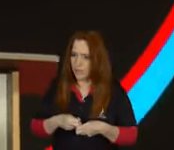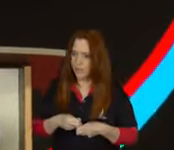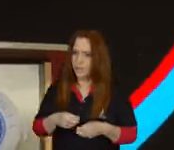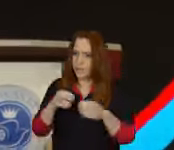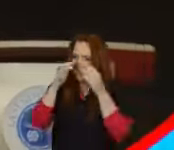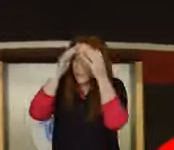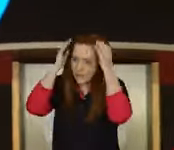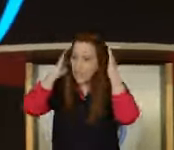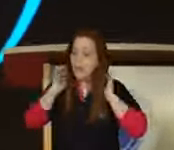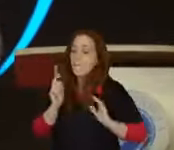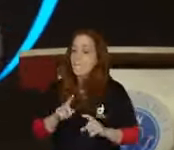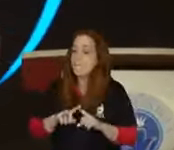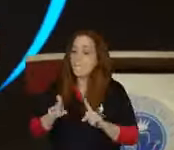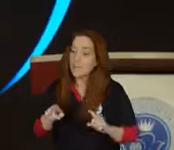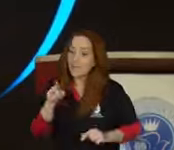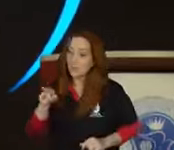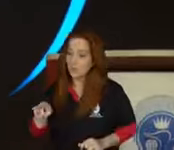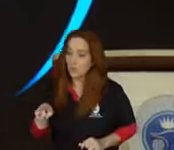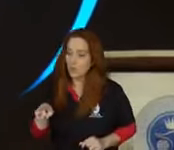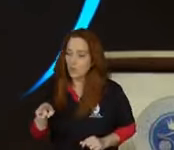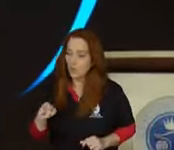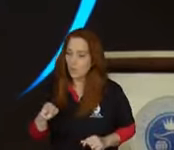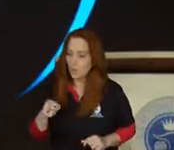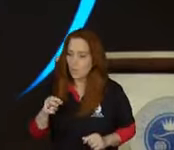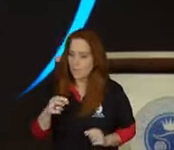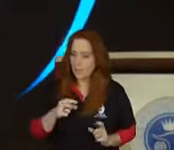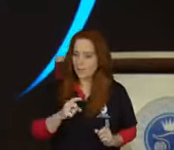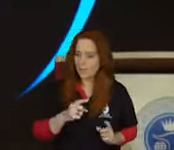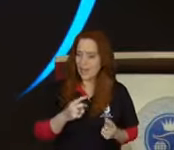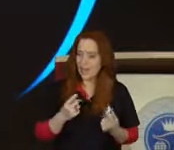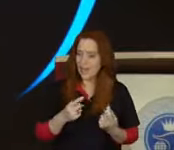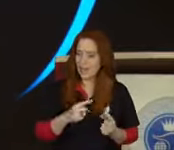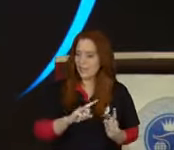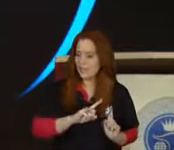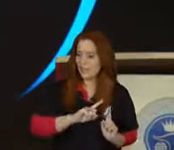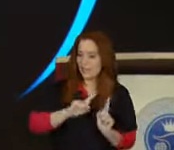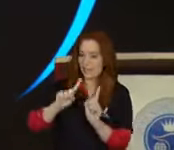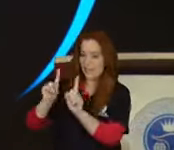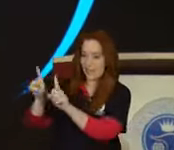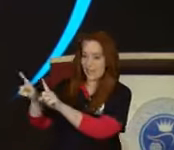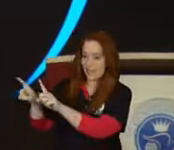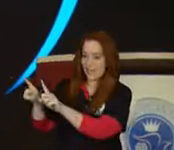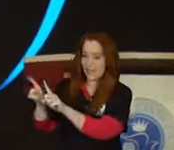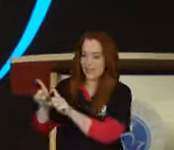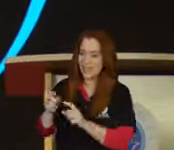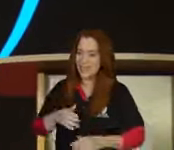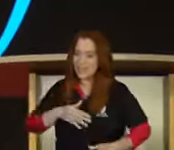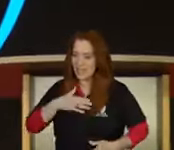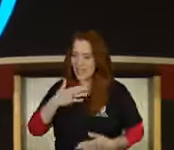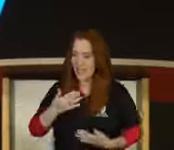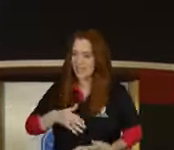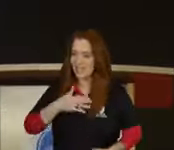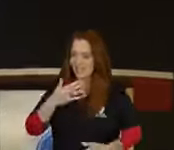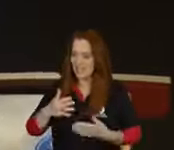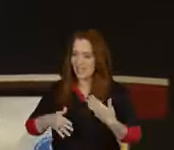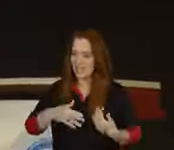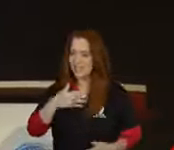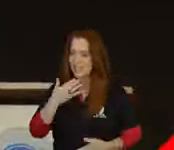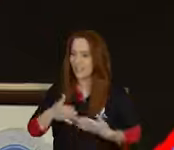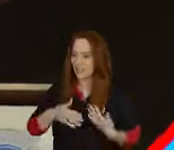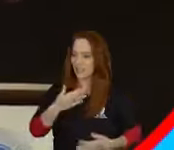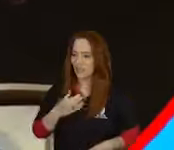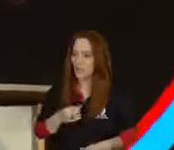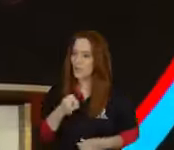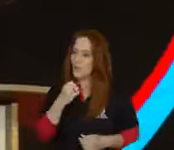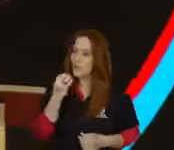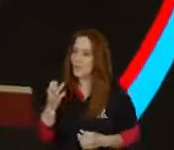vamos, vamos. Yo, hay gente que está, mira, gente que lo está creyendo. Hay gente que lo está creyendo. Hay gente que lo está creyendo. Hay gente que sabe y se ha agarrado de